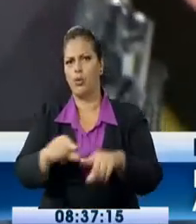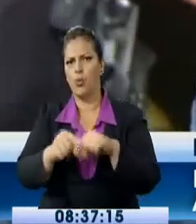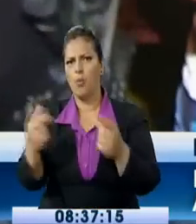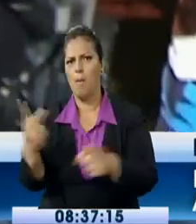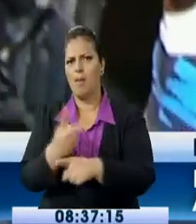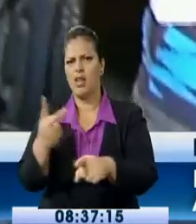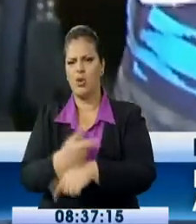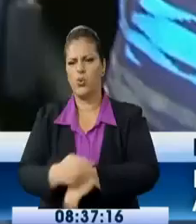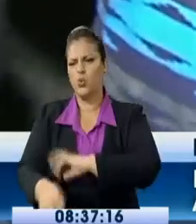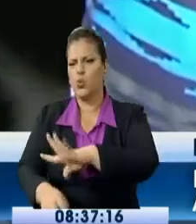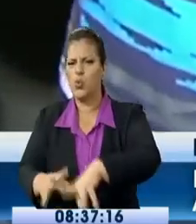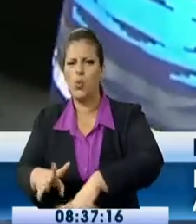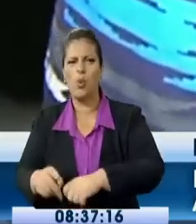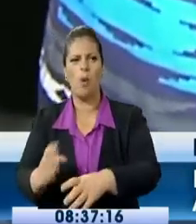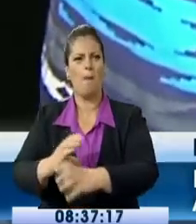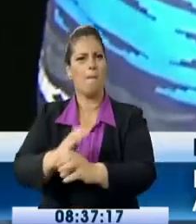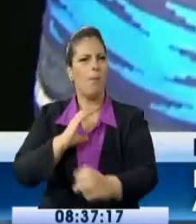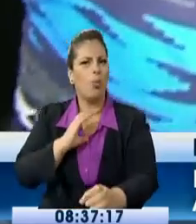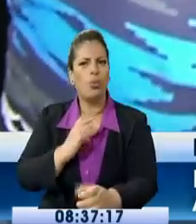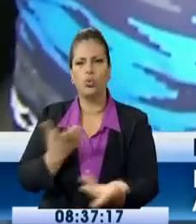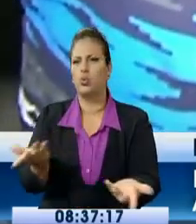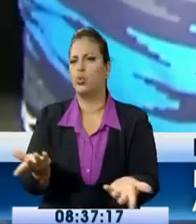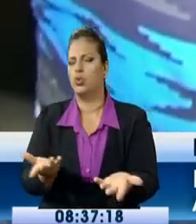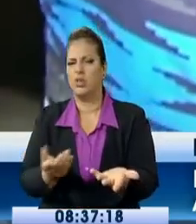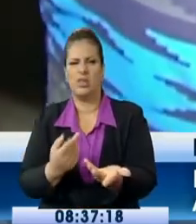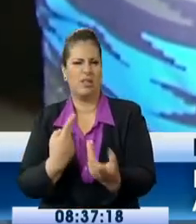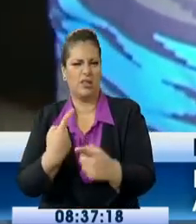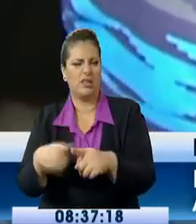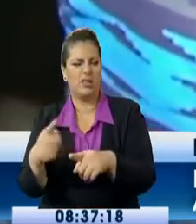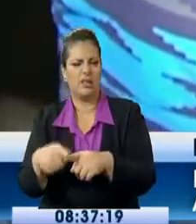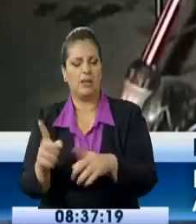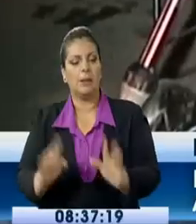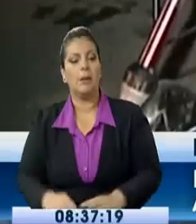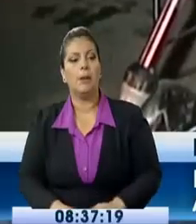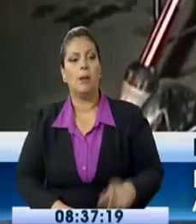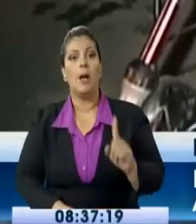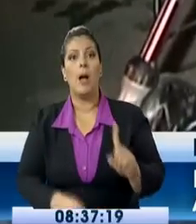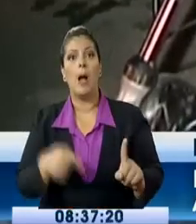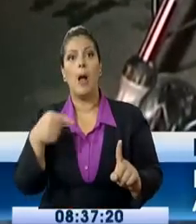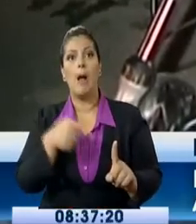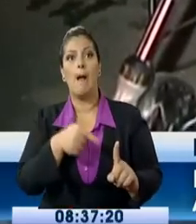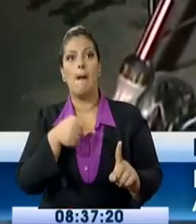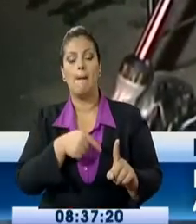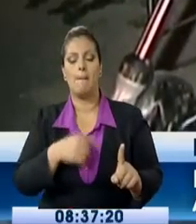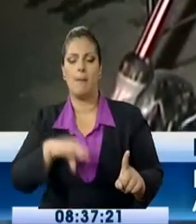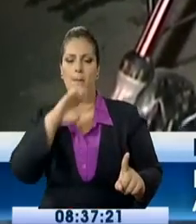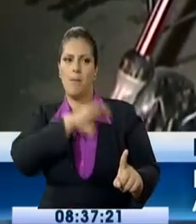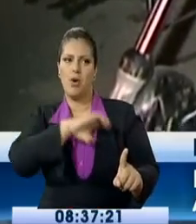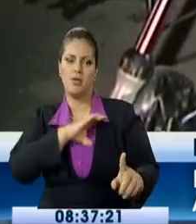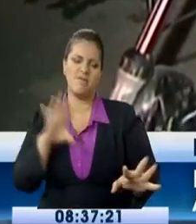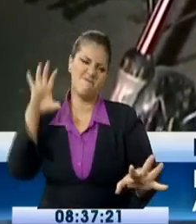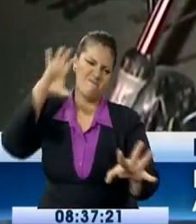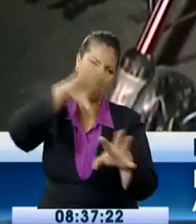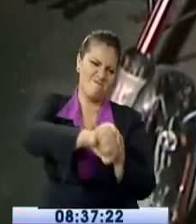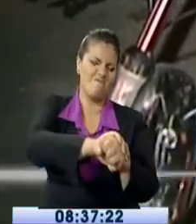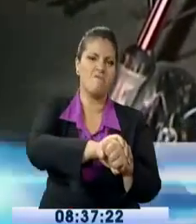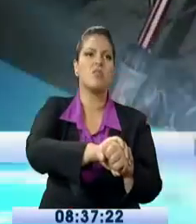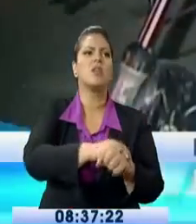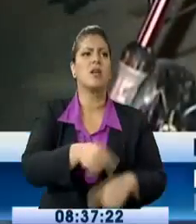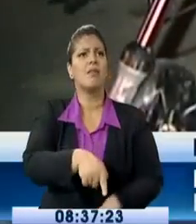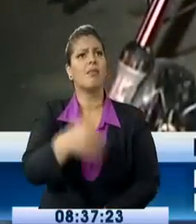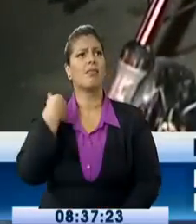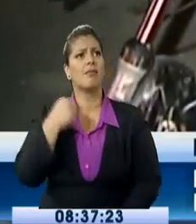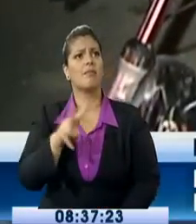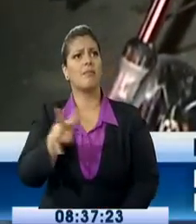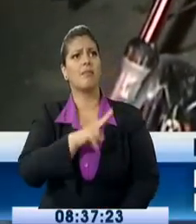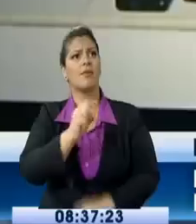de pasajeros de buses en la vía a Daule y la parroquia Pascuales. El detenido tiene 22 años de edad y fue encontrado